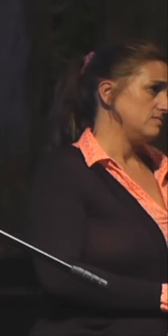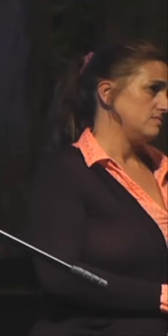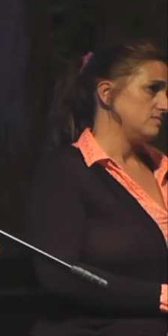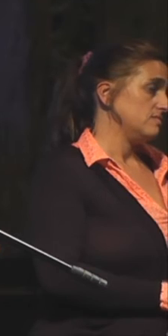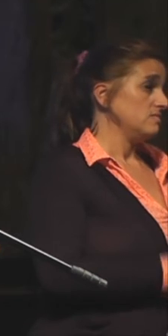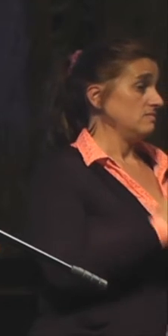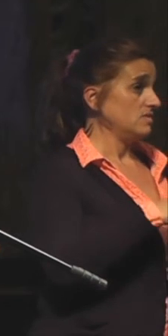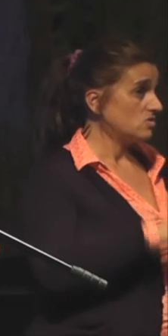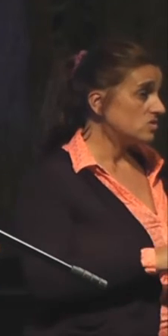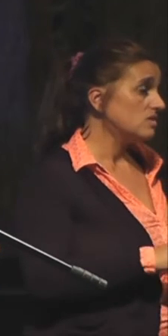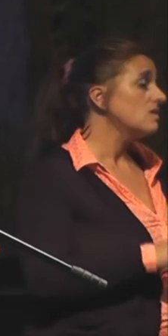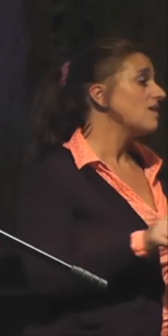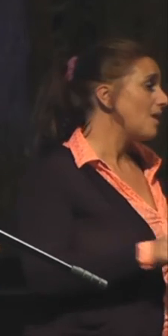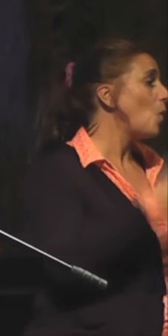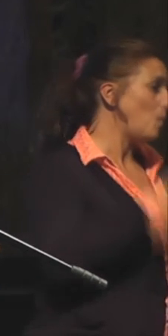más cumplidores